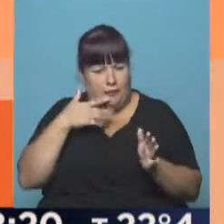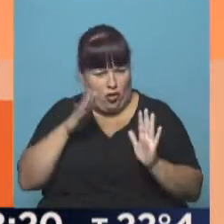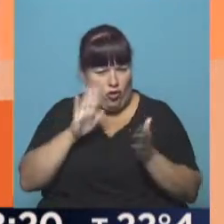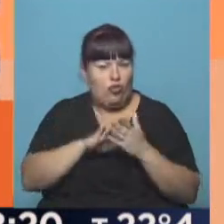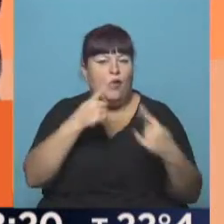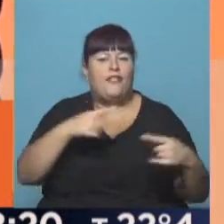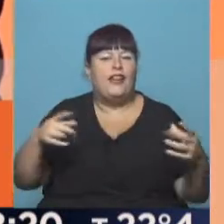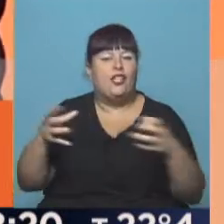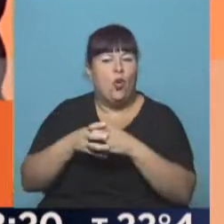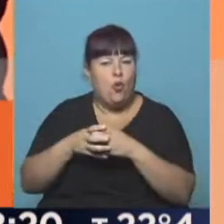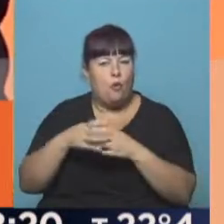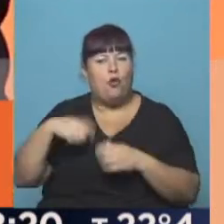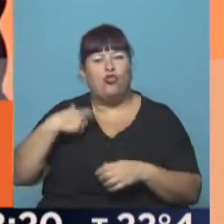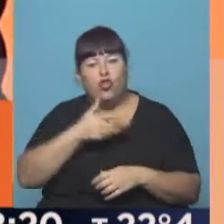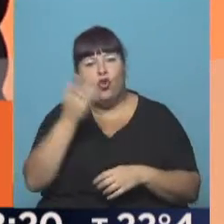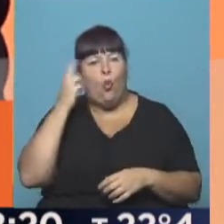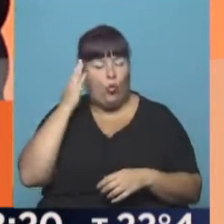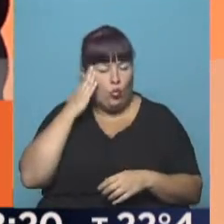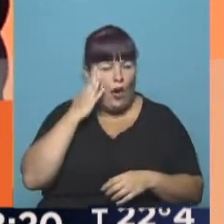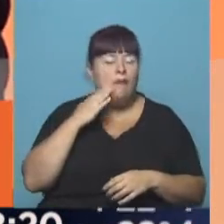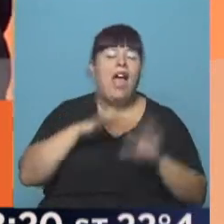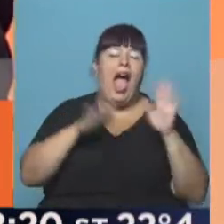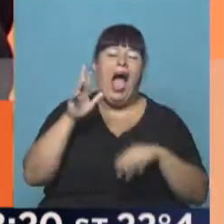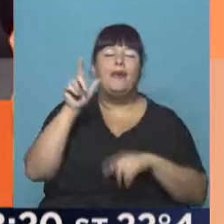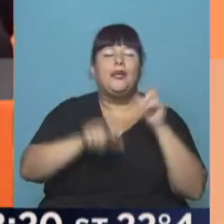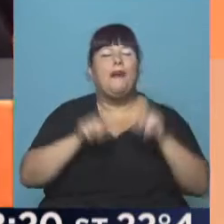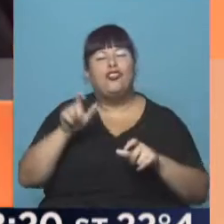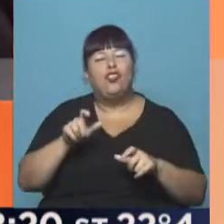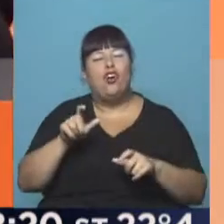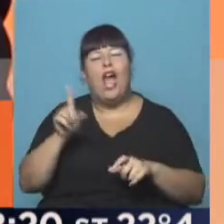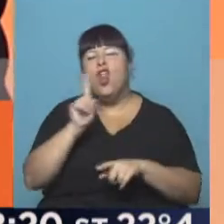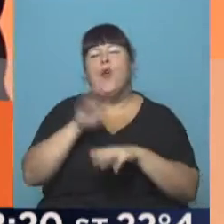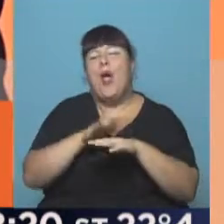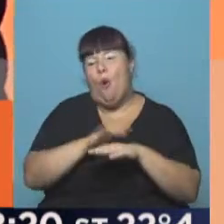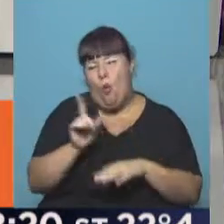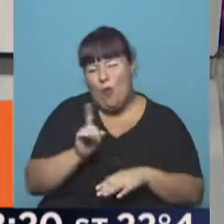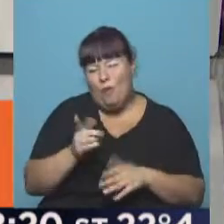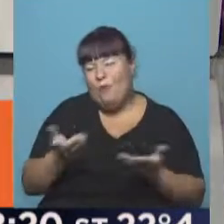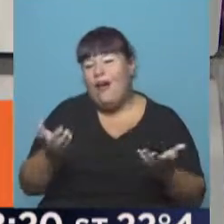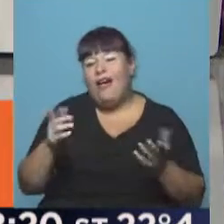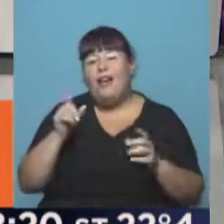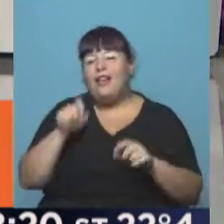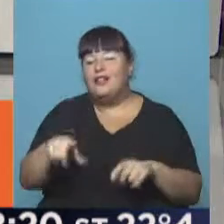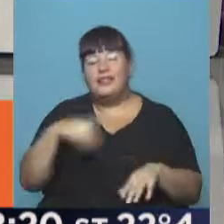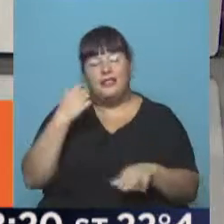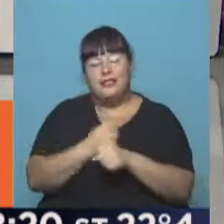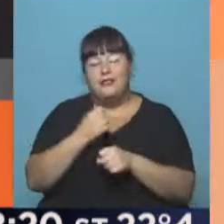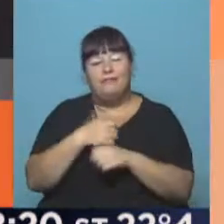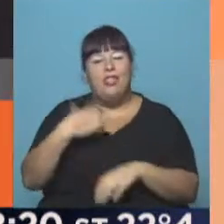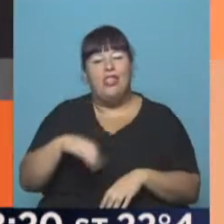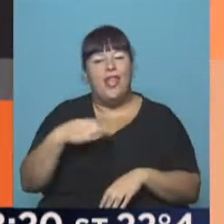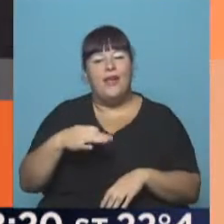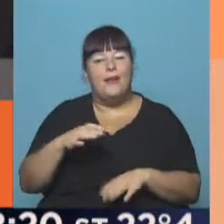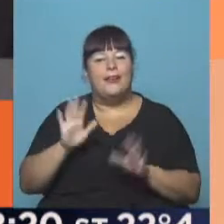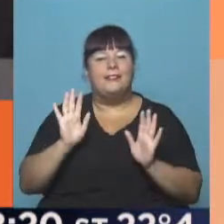los diferentes sectores socioculturales, porque muchas veces la gente no tiene la culpa. Es un trabajo